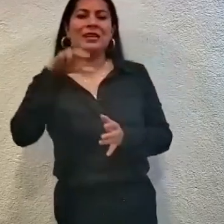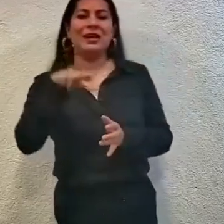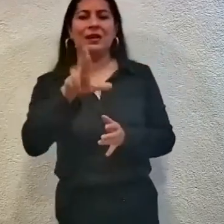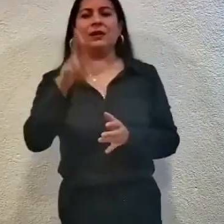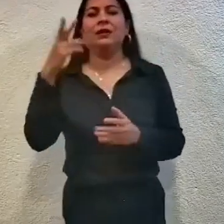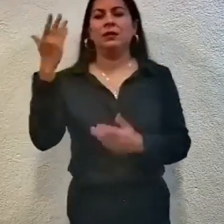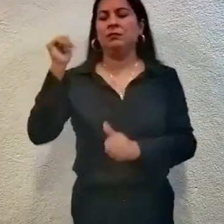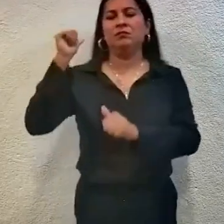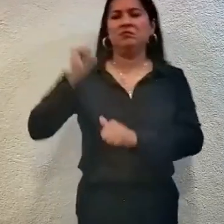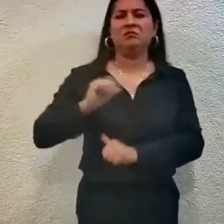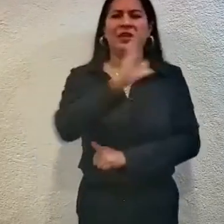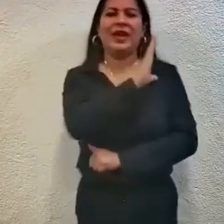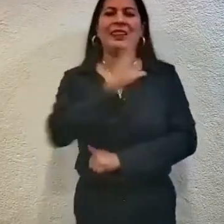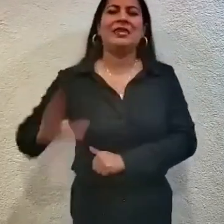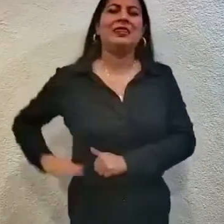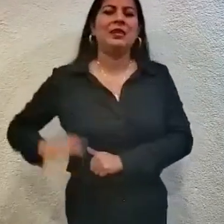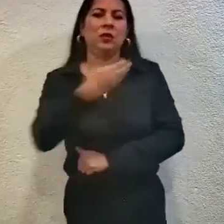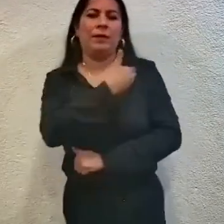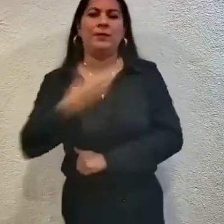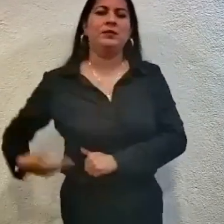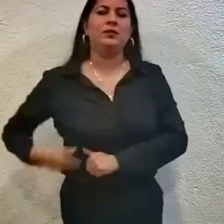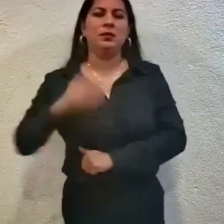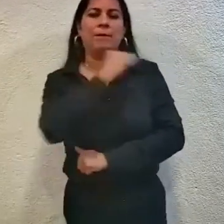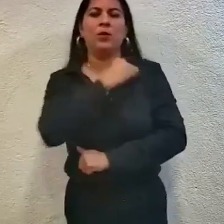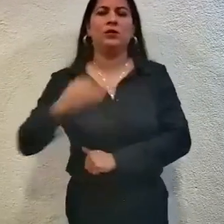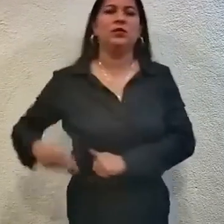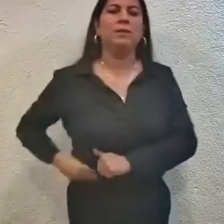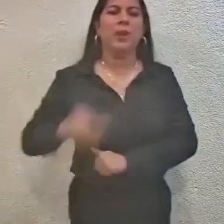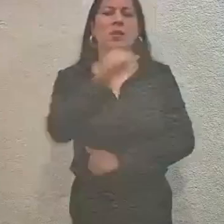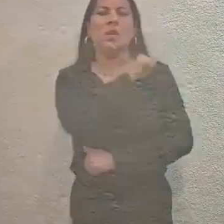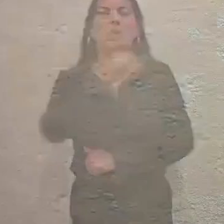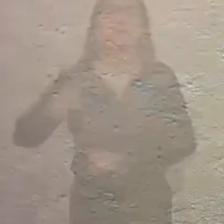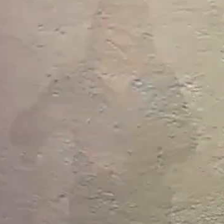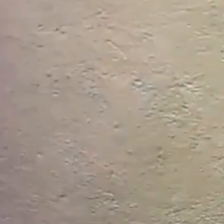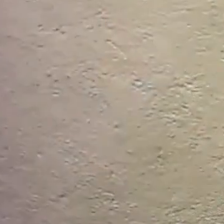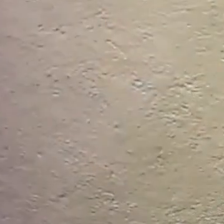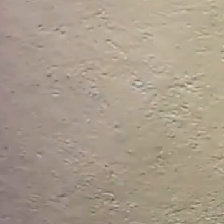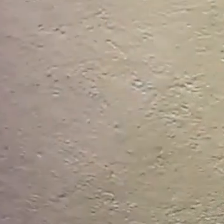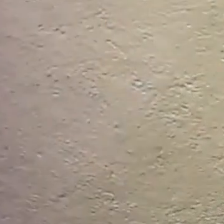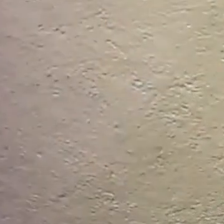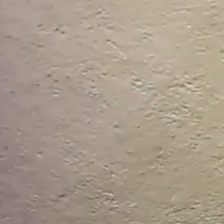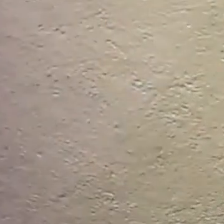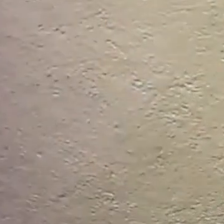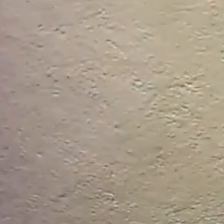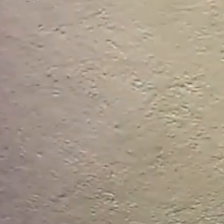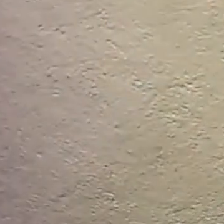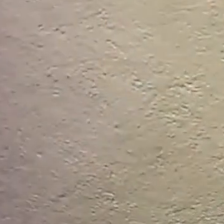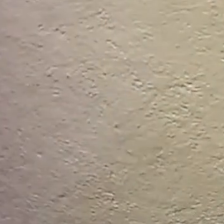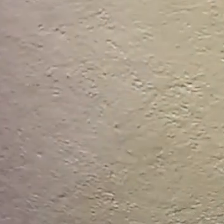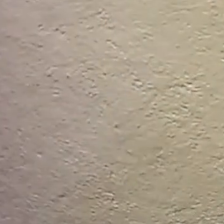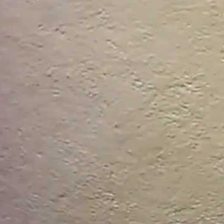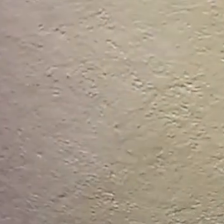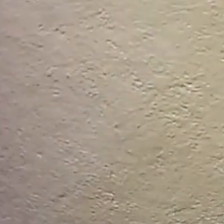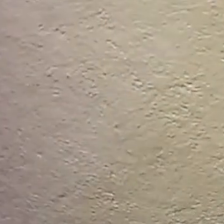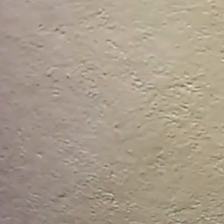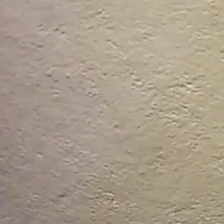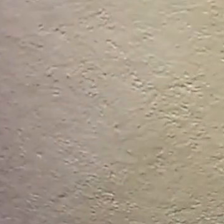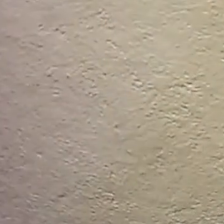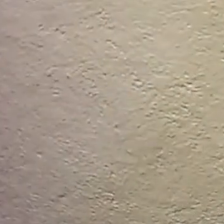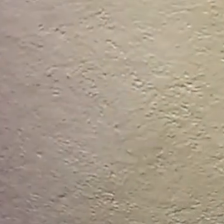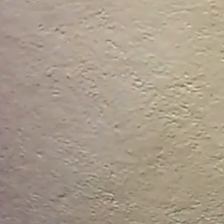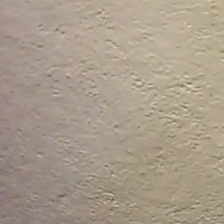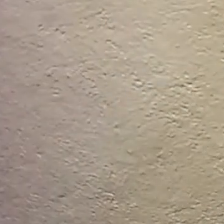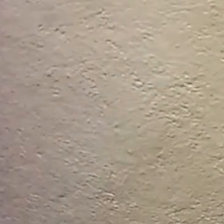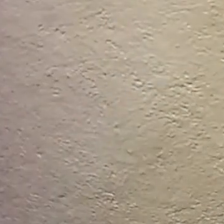su calidad de candidato a la presidencia municipal del Ayuntamiento de Juan R. Escudero en contra de los resultados asentados en el acta